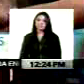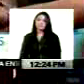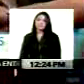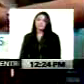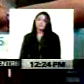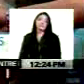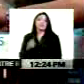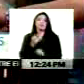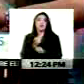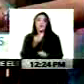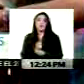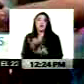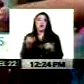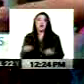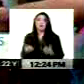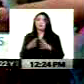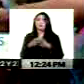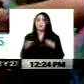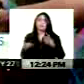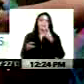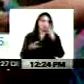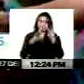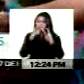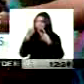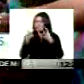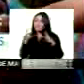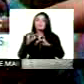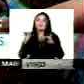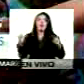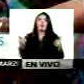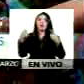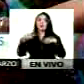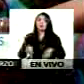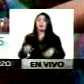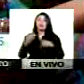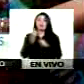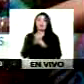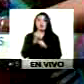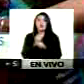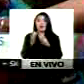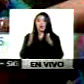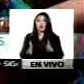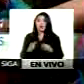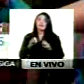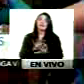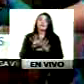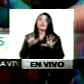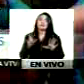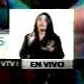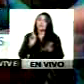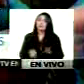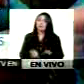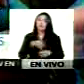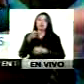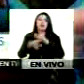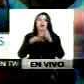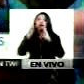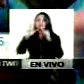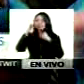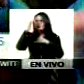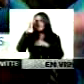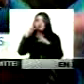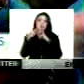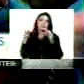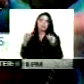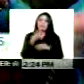capacidad. Esta es la tarea que vamos a cumplir en estos recorridos y en este despliegue que ha acordado el Estado Mayor de la clase obrera. Y también, por supuesto, estamos subrayando,